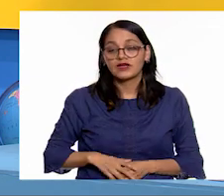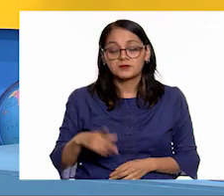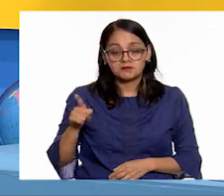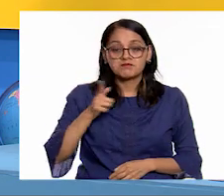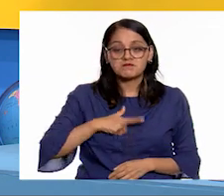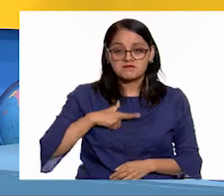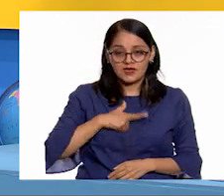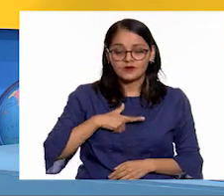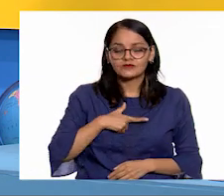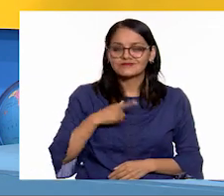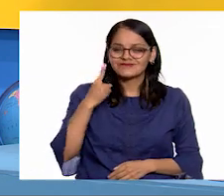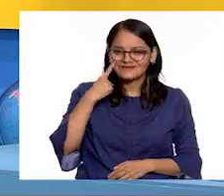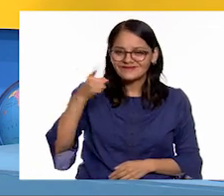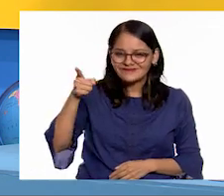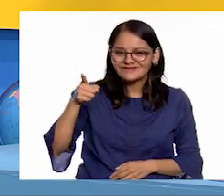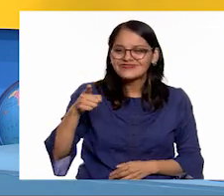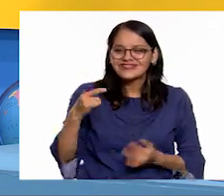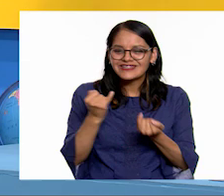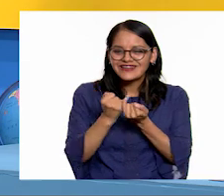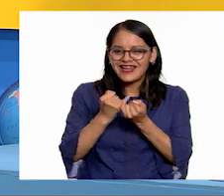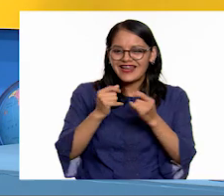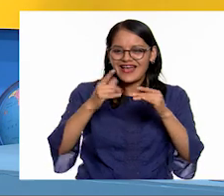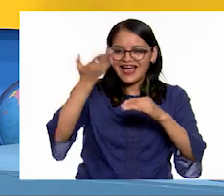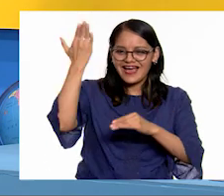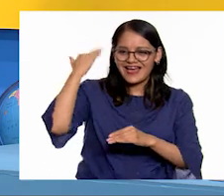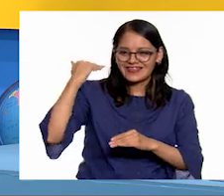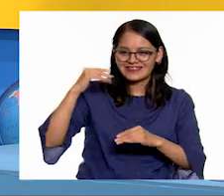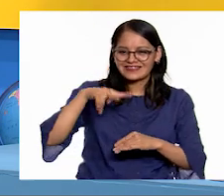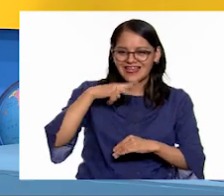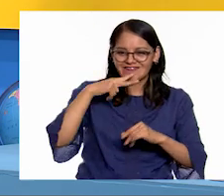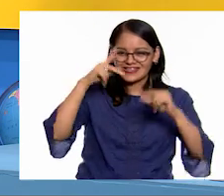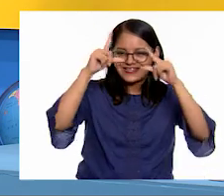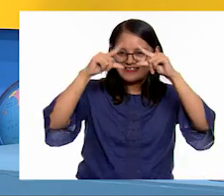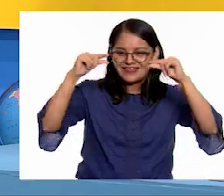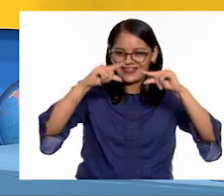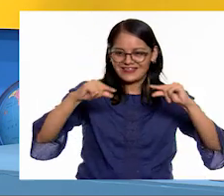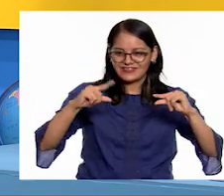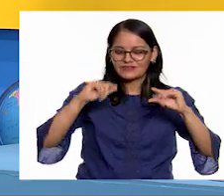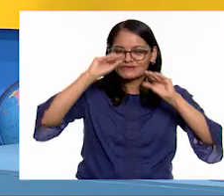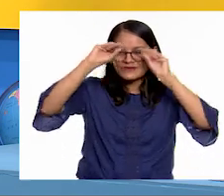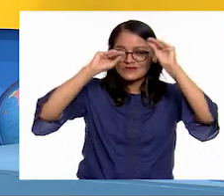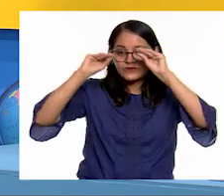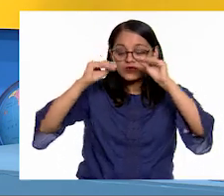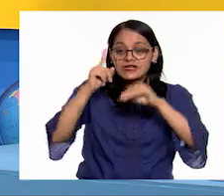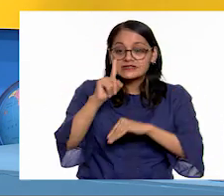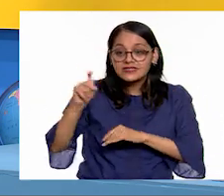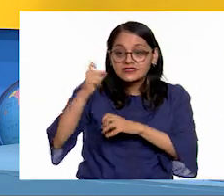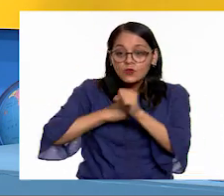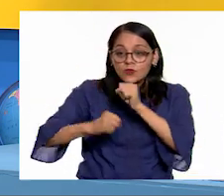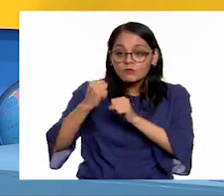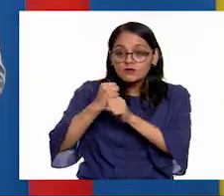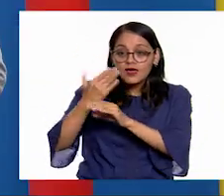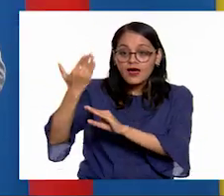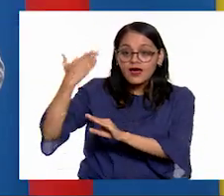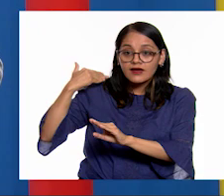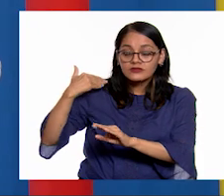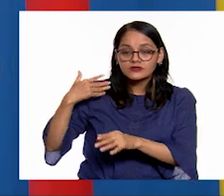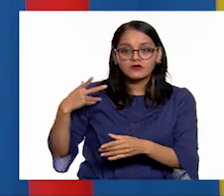encantó conocer cómo era la decoración de los árboles de Navidad hace 150 años. Fue algo que no me hubiera imaginado.